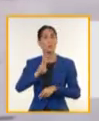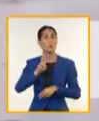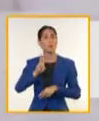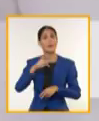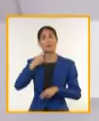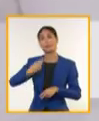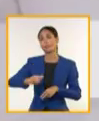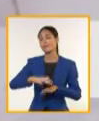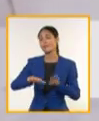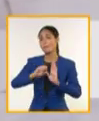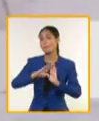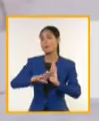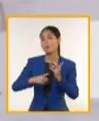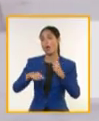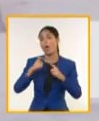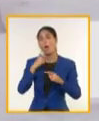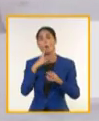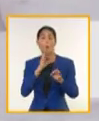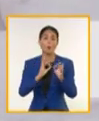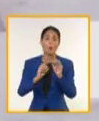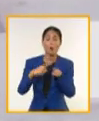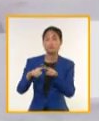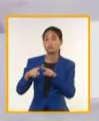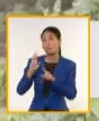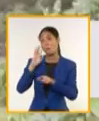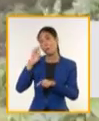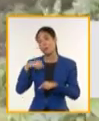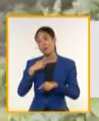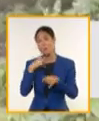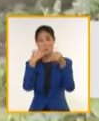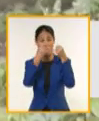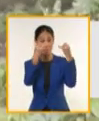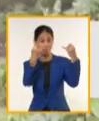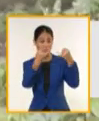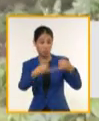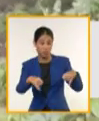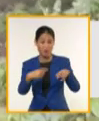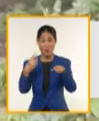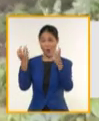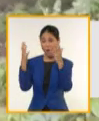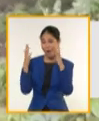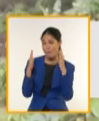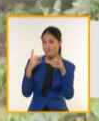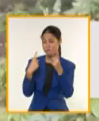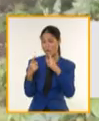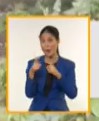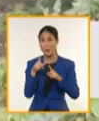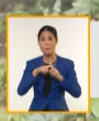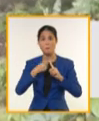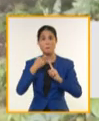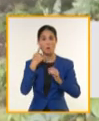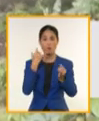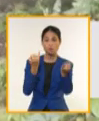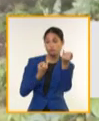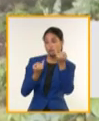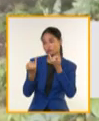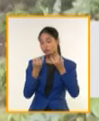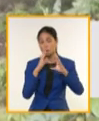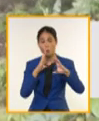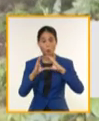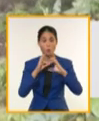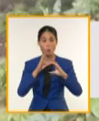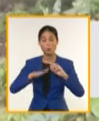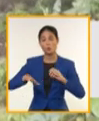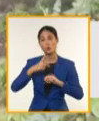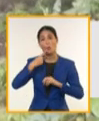evitar accidentes ante la crecida de ríos, la caída de cables eléctricos y árboles y de mantenerse informados por los medios de comunicación